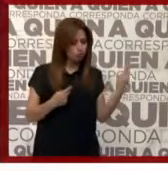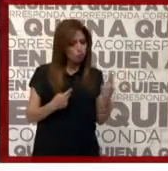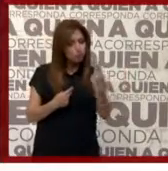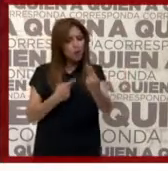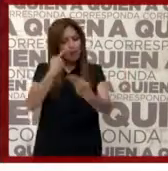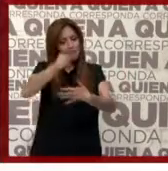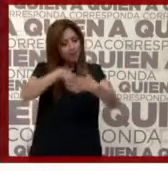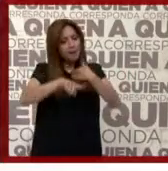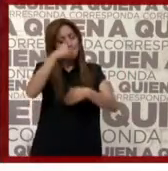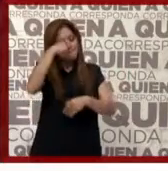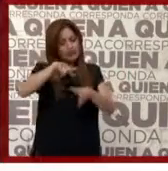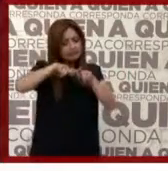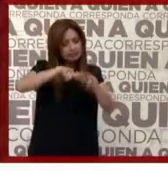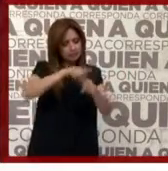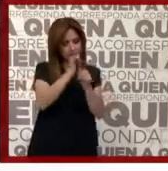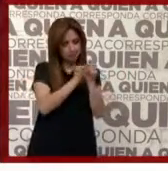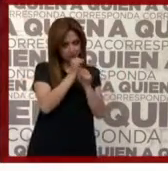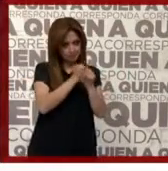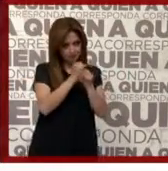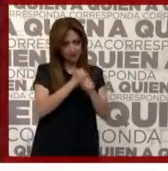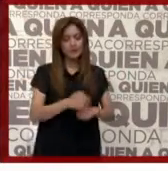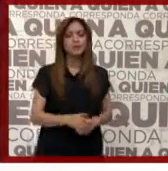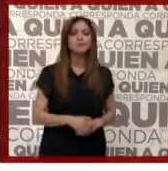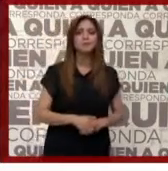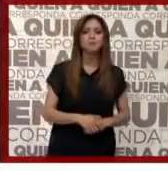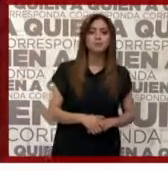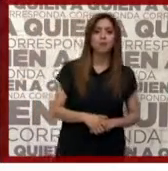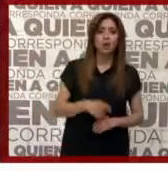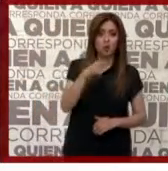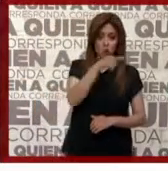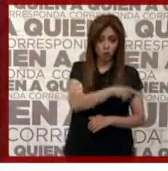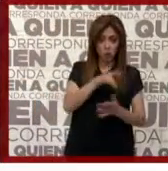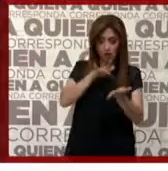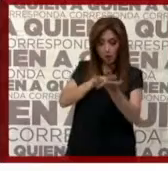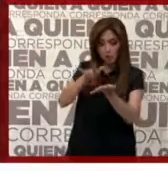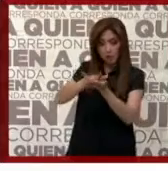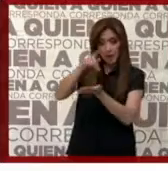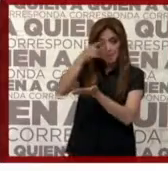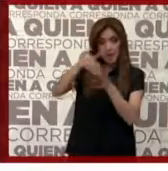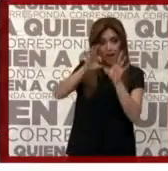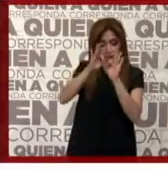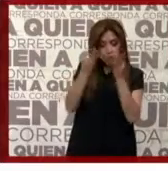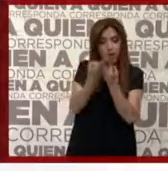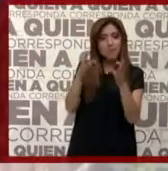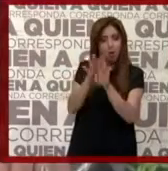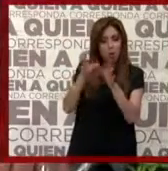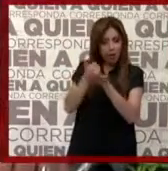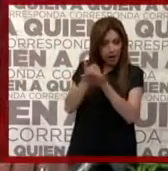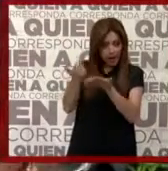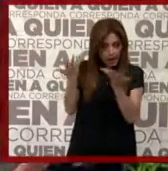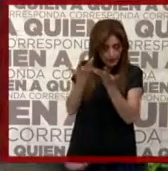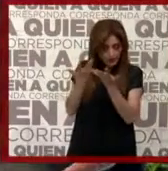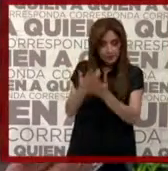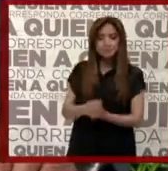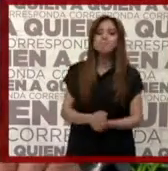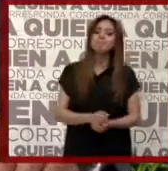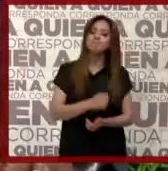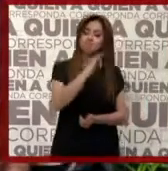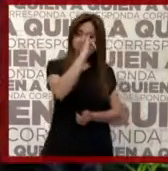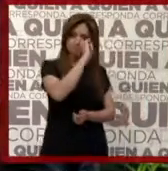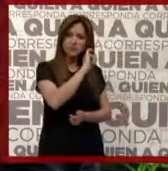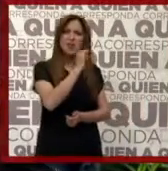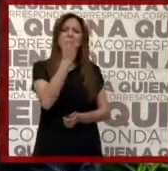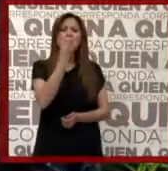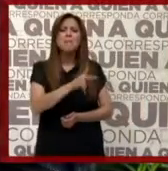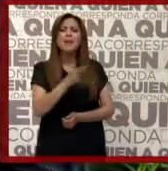investigación corriendo y vas dando seguimiento para que lo haga lo haga como las formas efectivamente así es cuál es el camino en general bueno nosotros entendemos